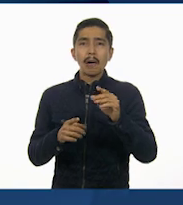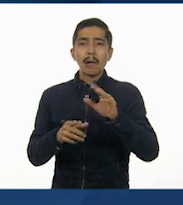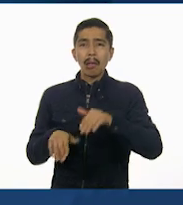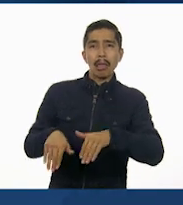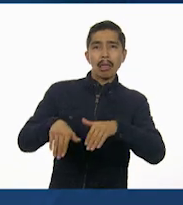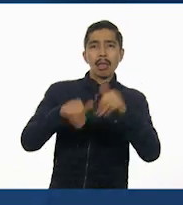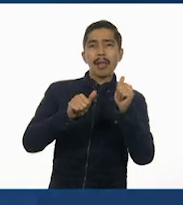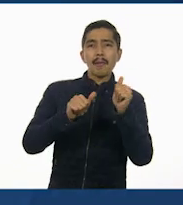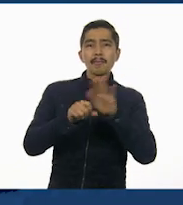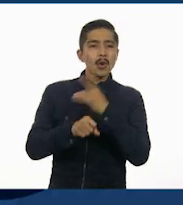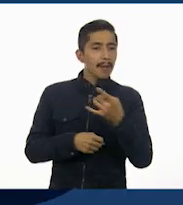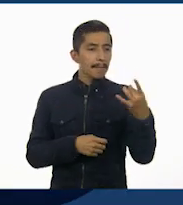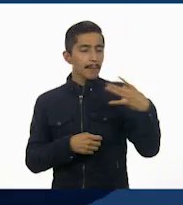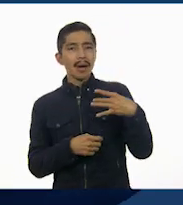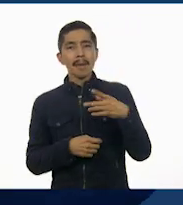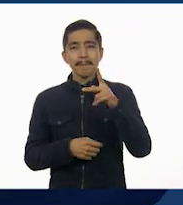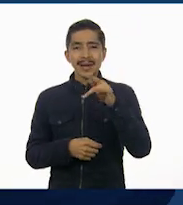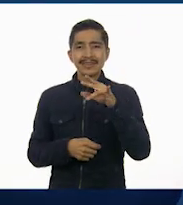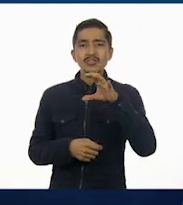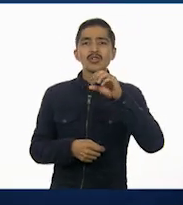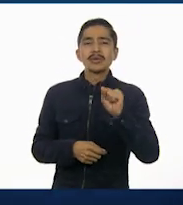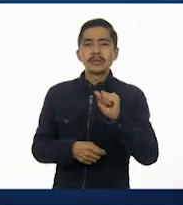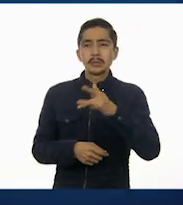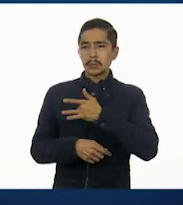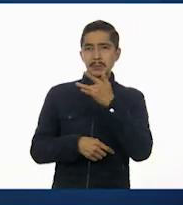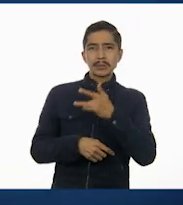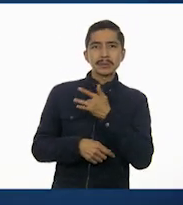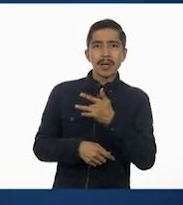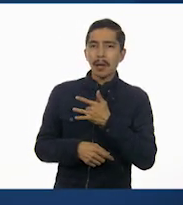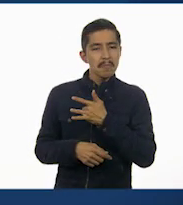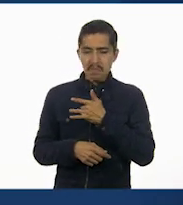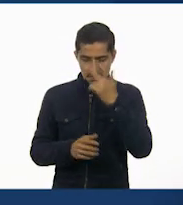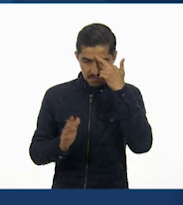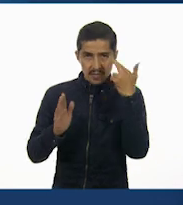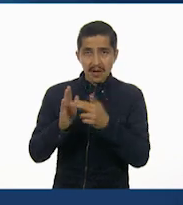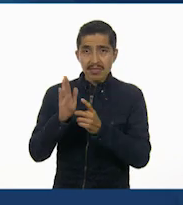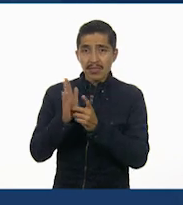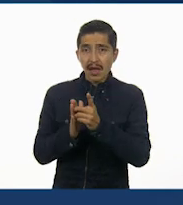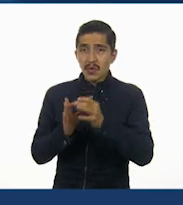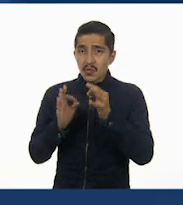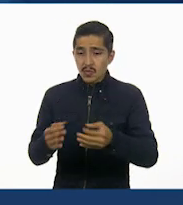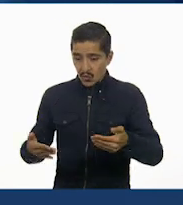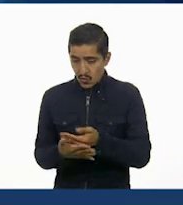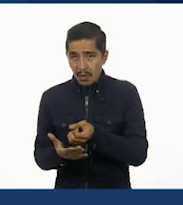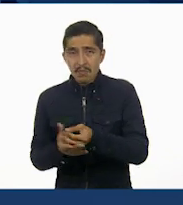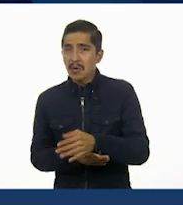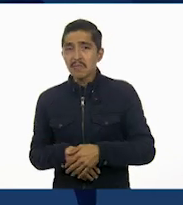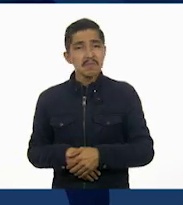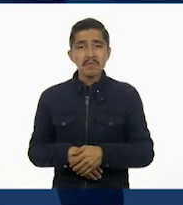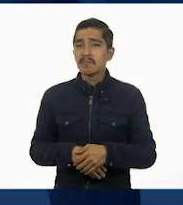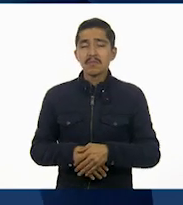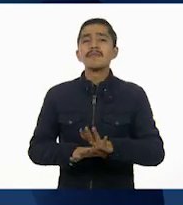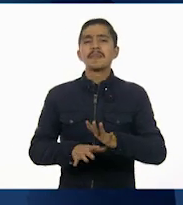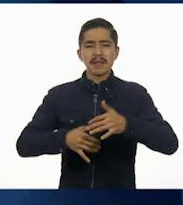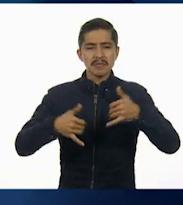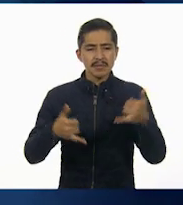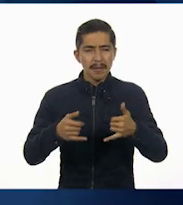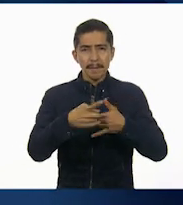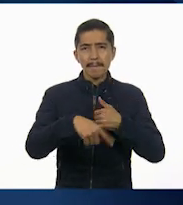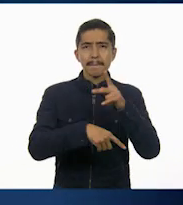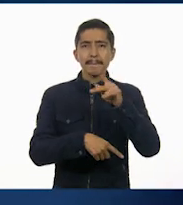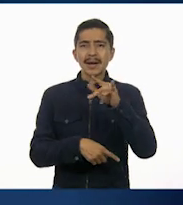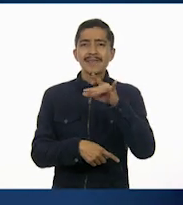ser derrocado por los patricios que sentían que no se respetaban sus derechos de nacimiento y debido a las rebeliones de los